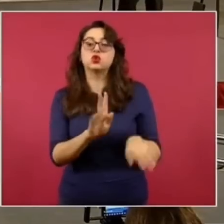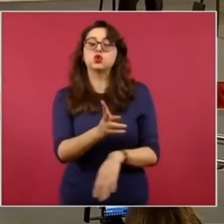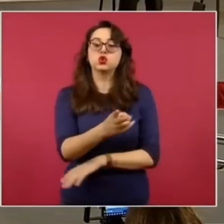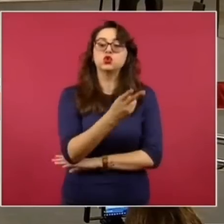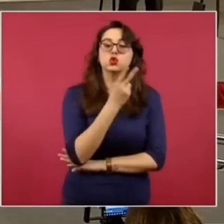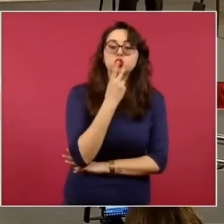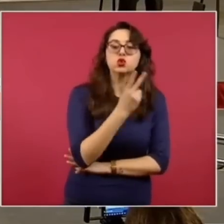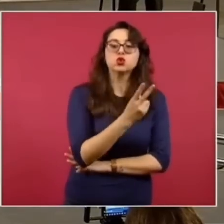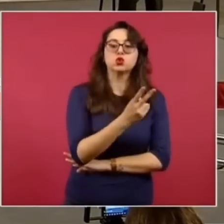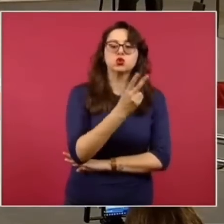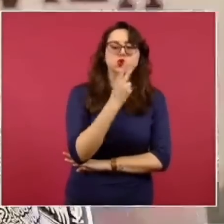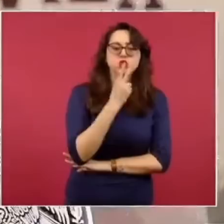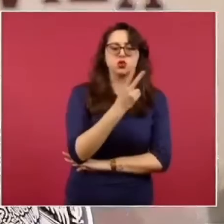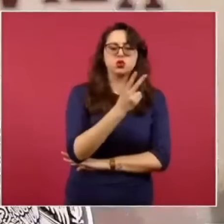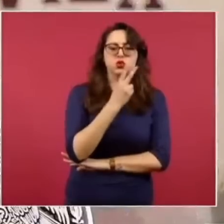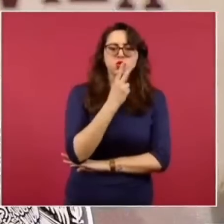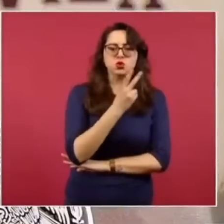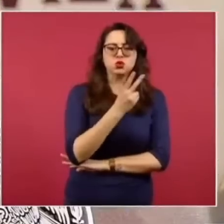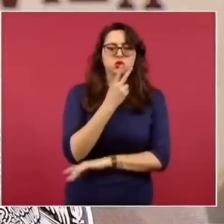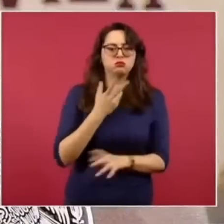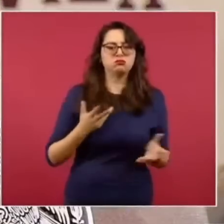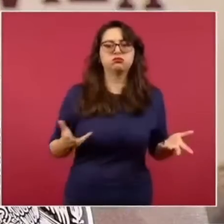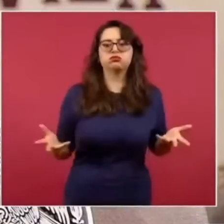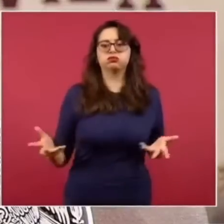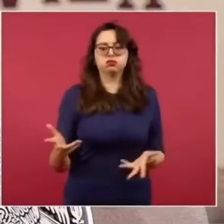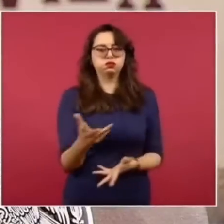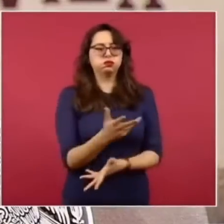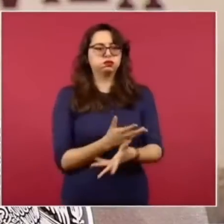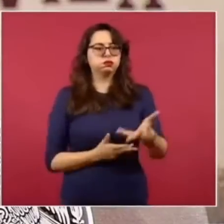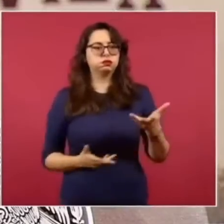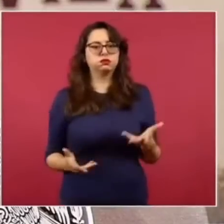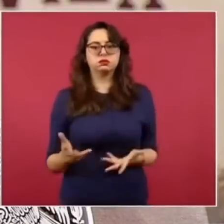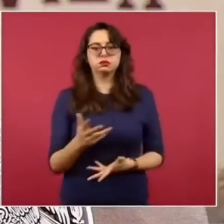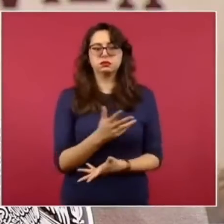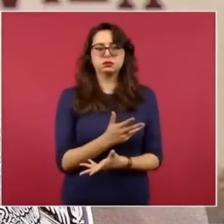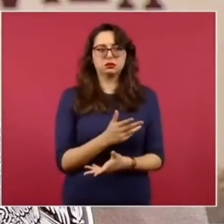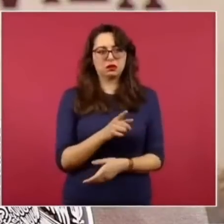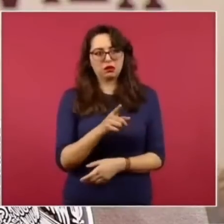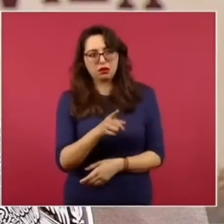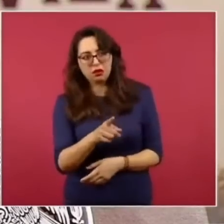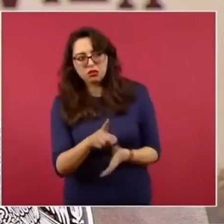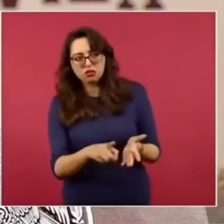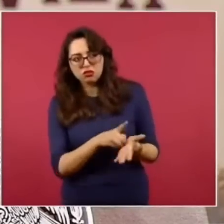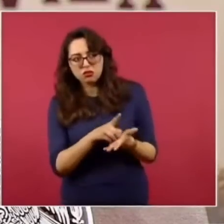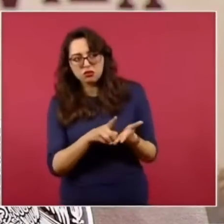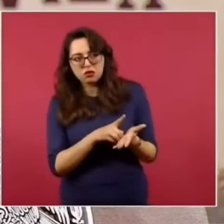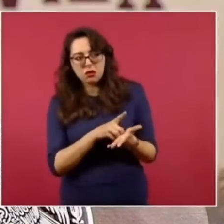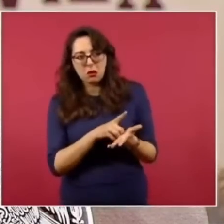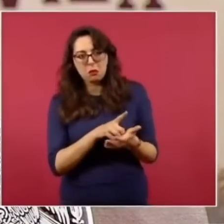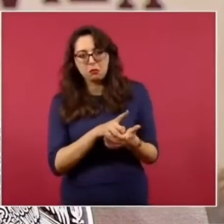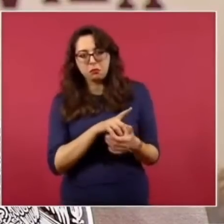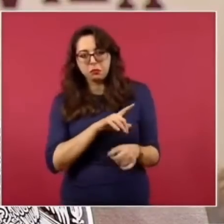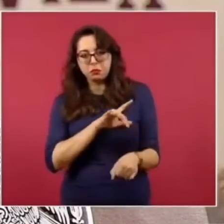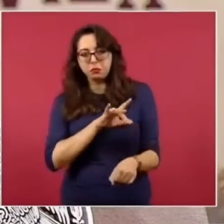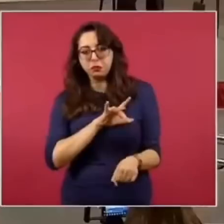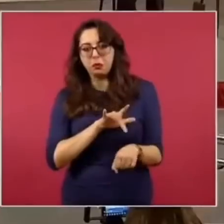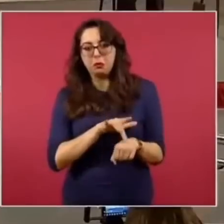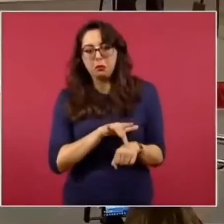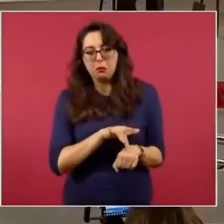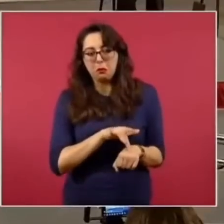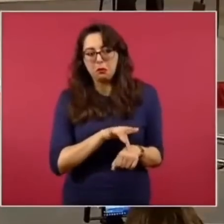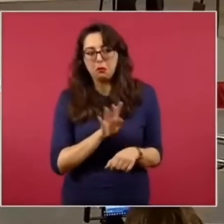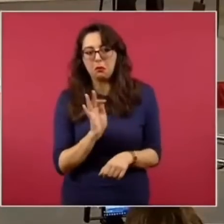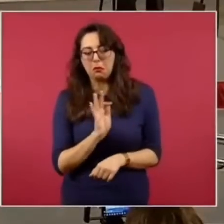que fomenta la actividad social relacionada con la conducta adictiva. Y hoy, aunque en otra